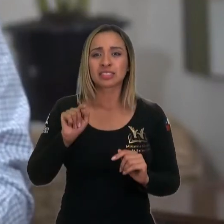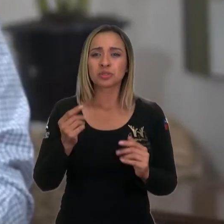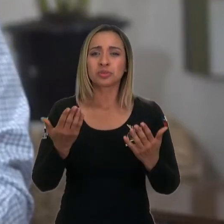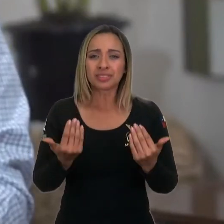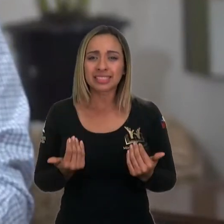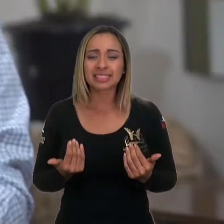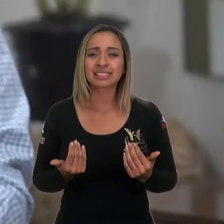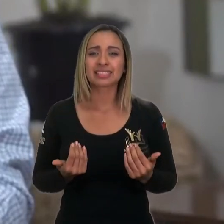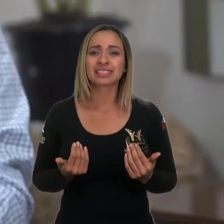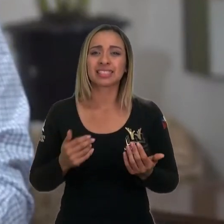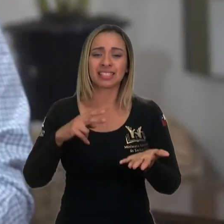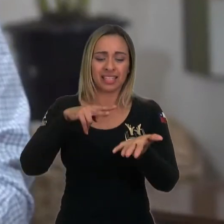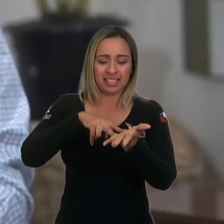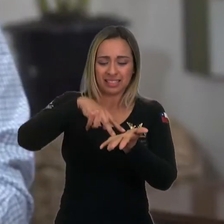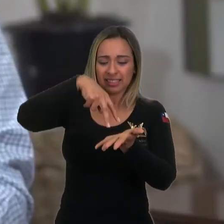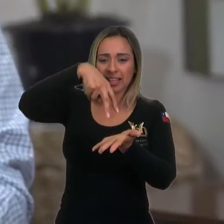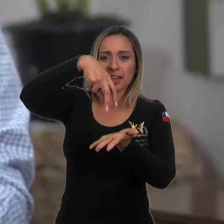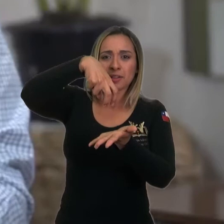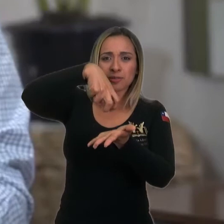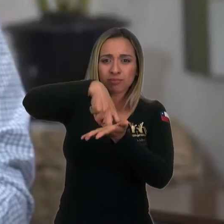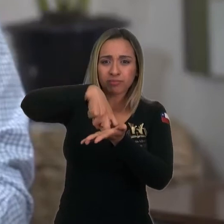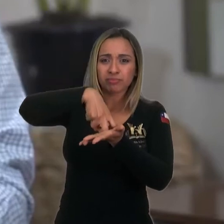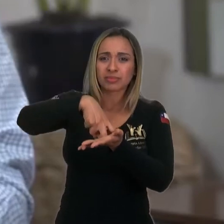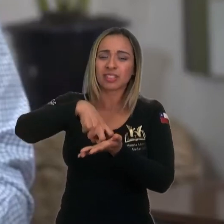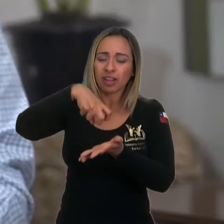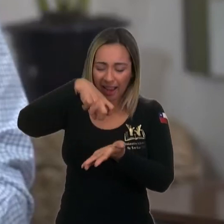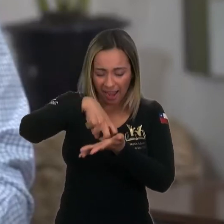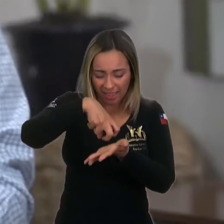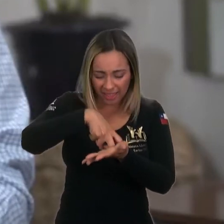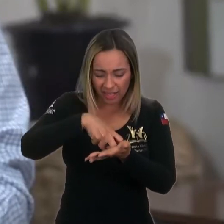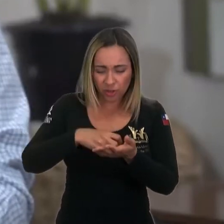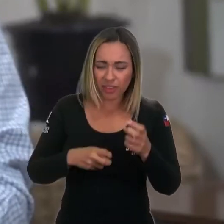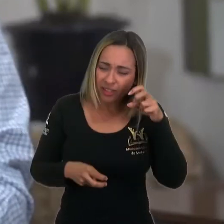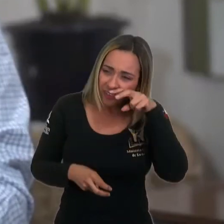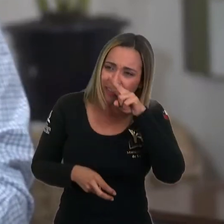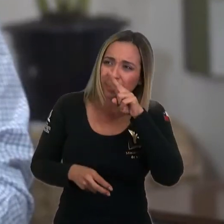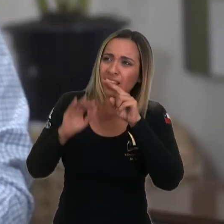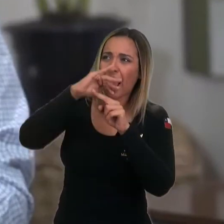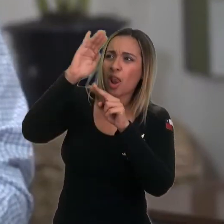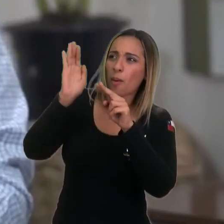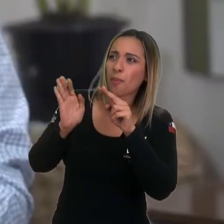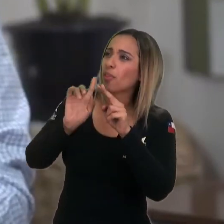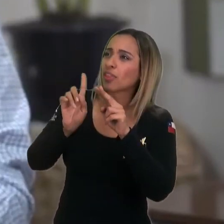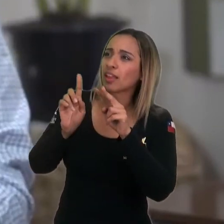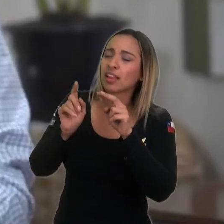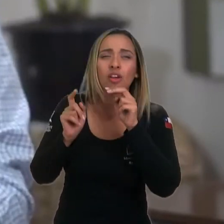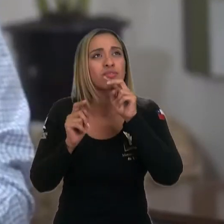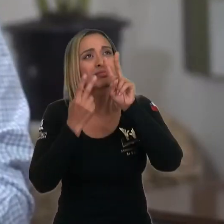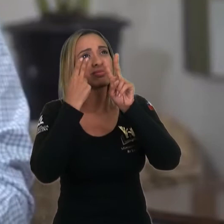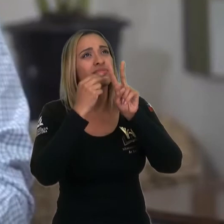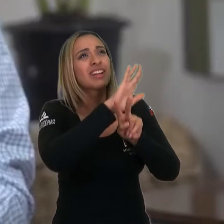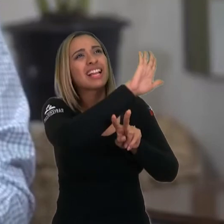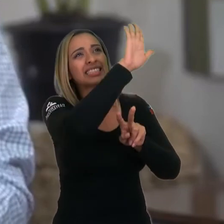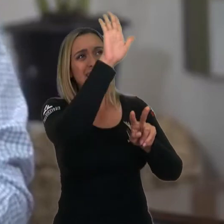rodillas. Levanta tus ojos al cielo, no a los montes. Y dile, Dios mío, ayúdame a creer en ti.